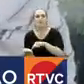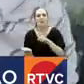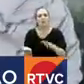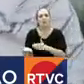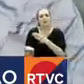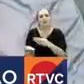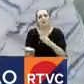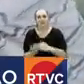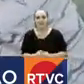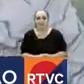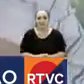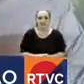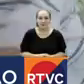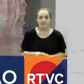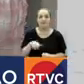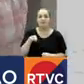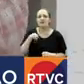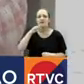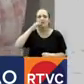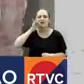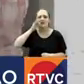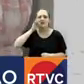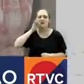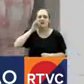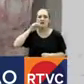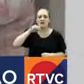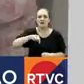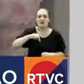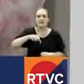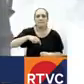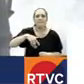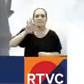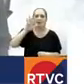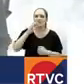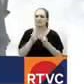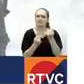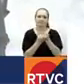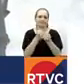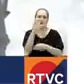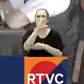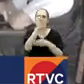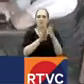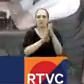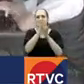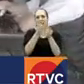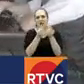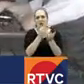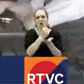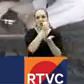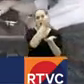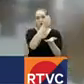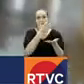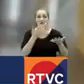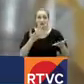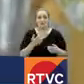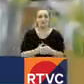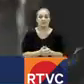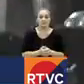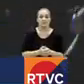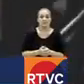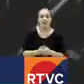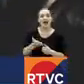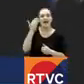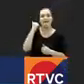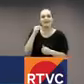El café sostuvo en parte la economía de Colombia. Cuando se les llamaba al